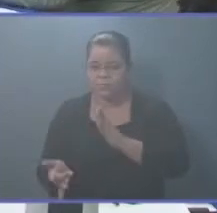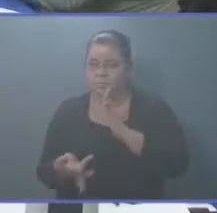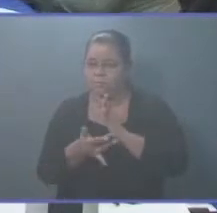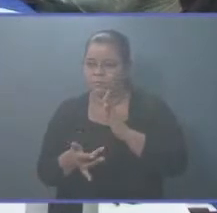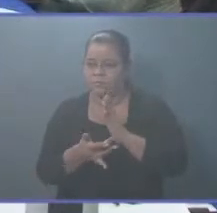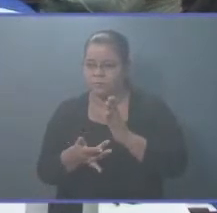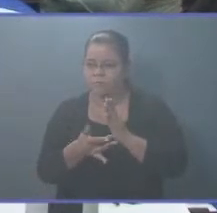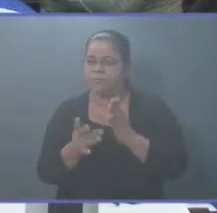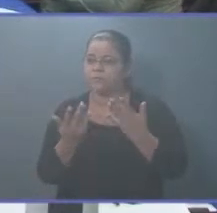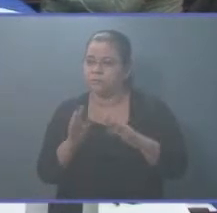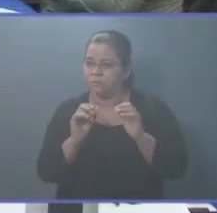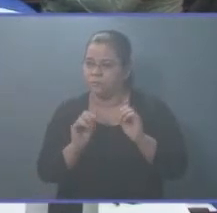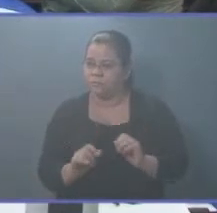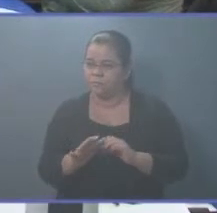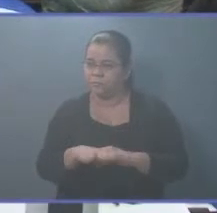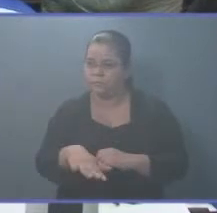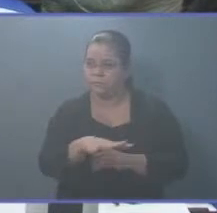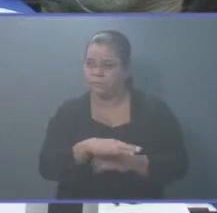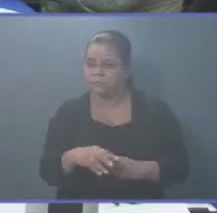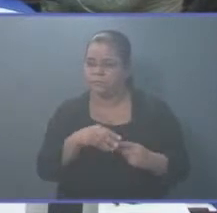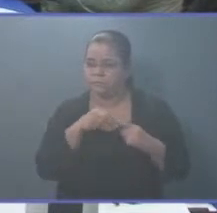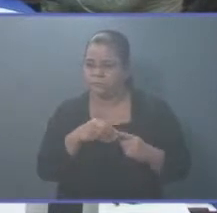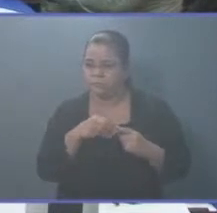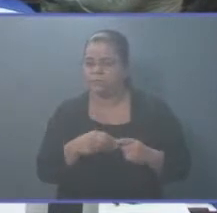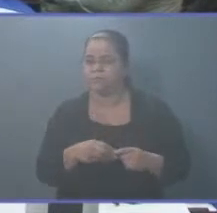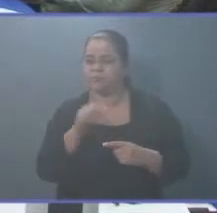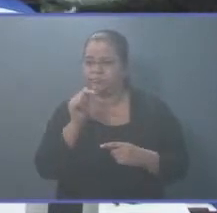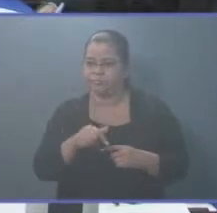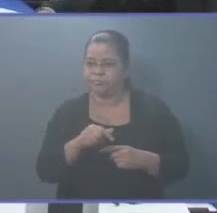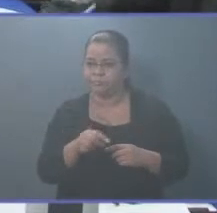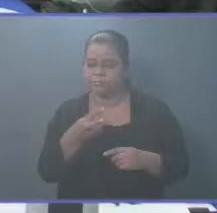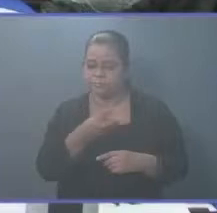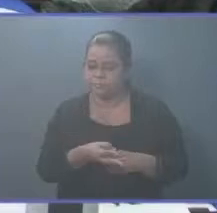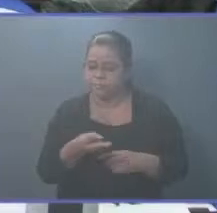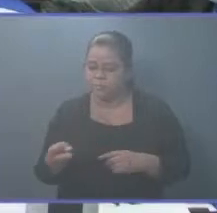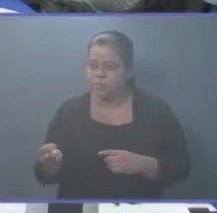la investigación y judicialización de los casos en esta materia.